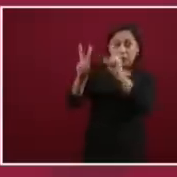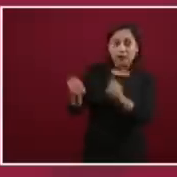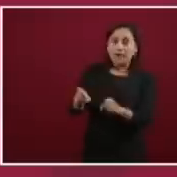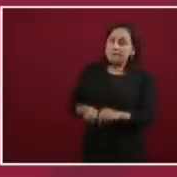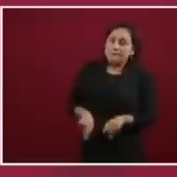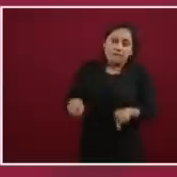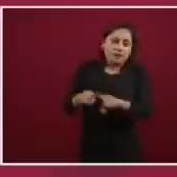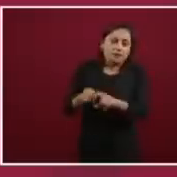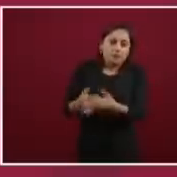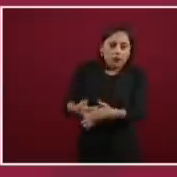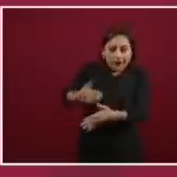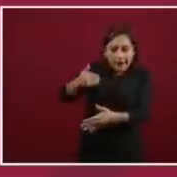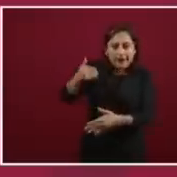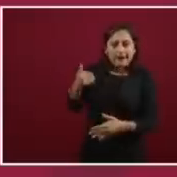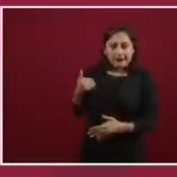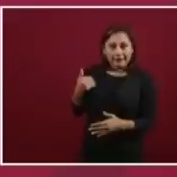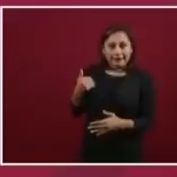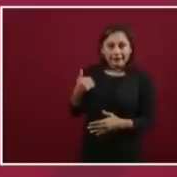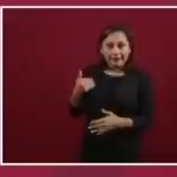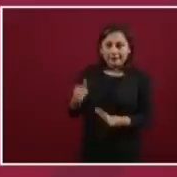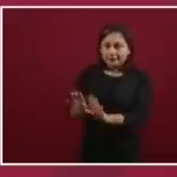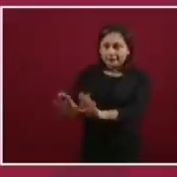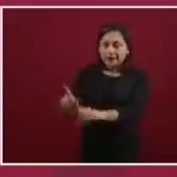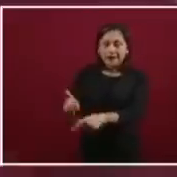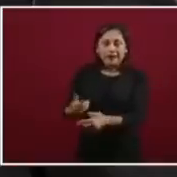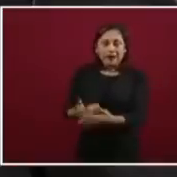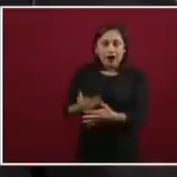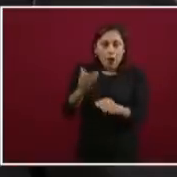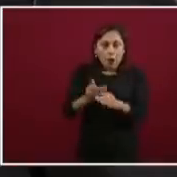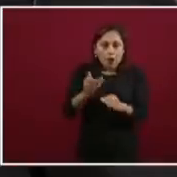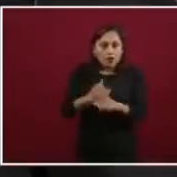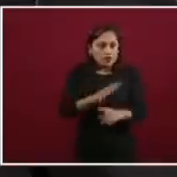luchara procurar que hay una sociedad mejor